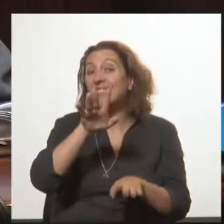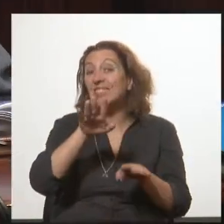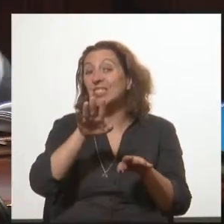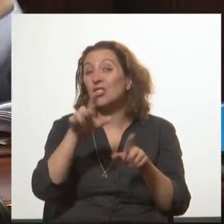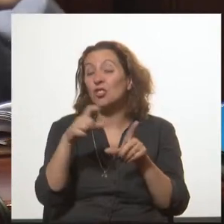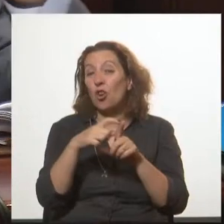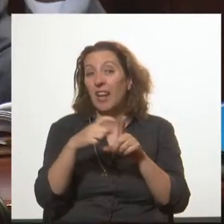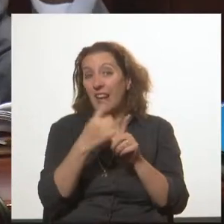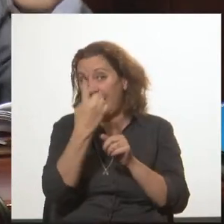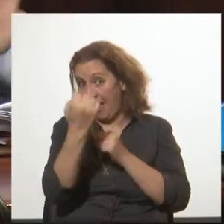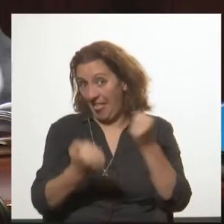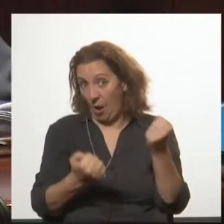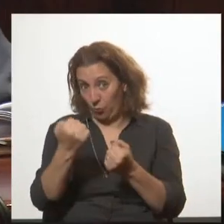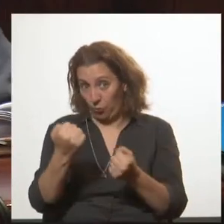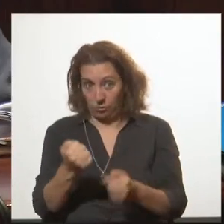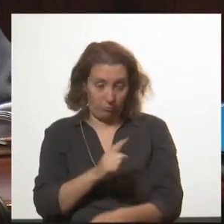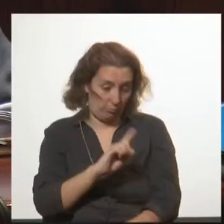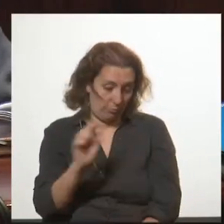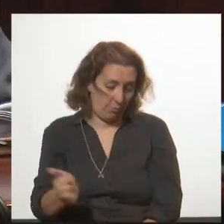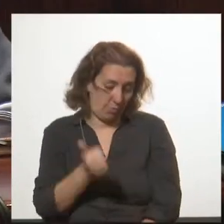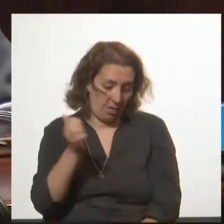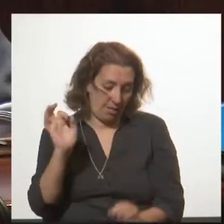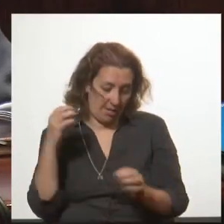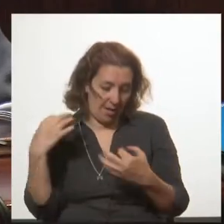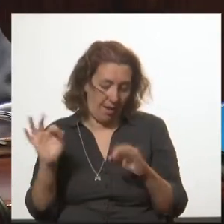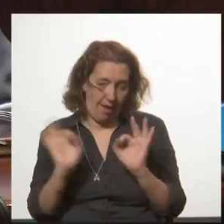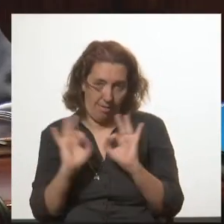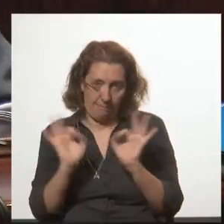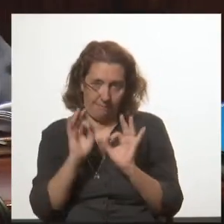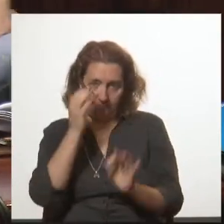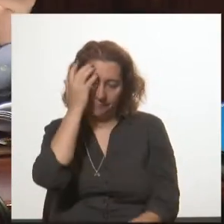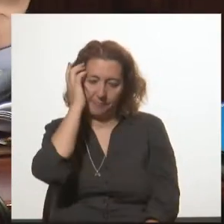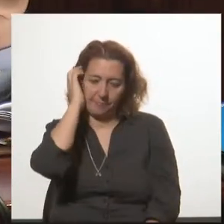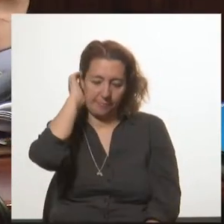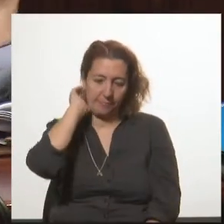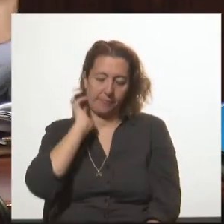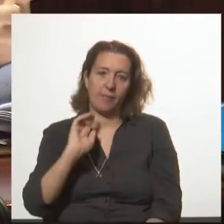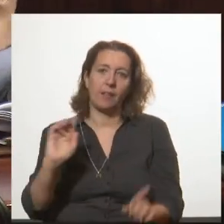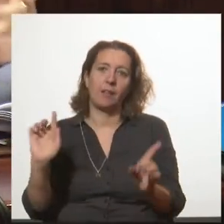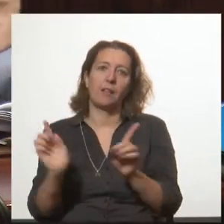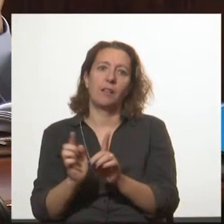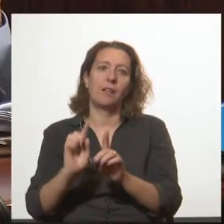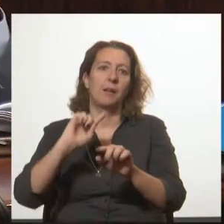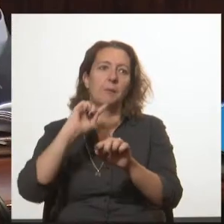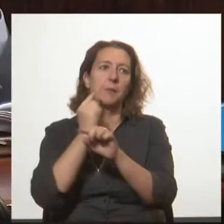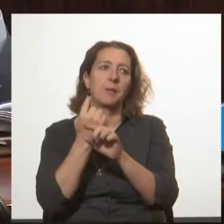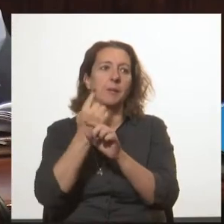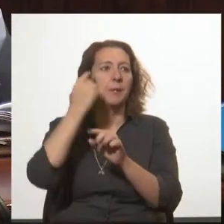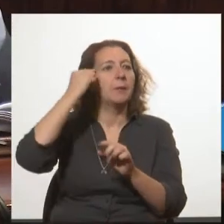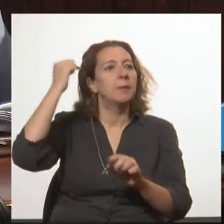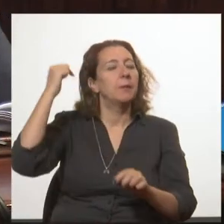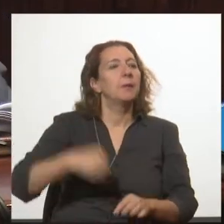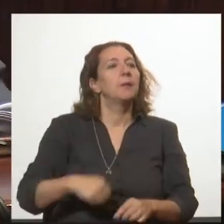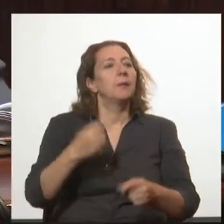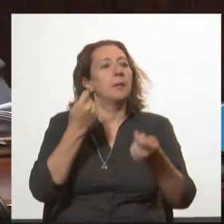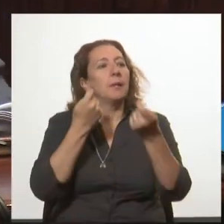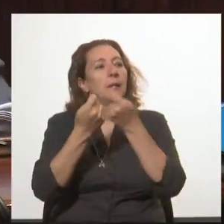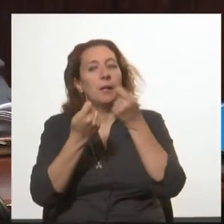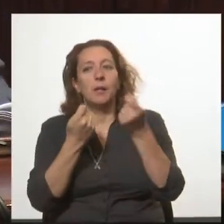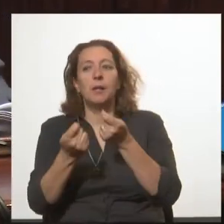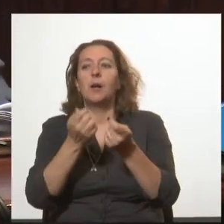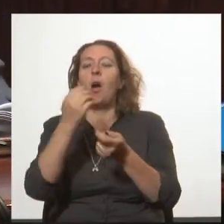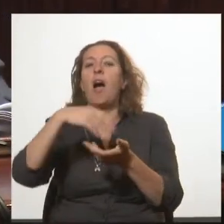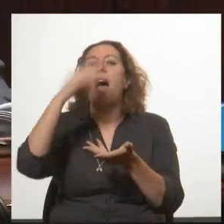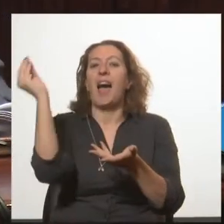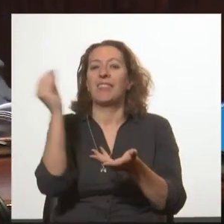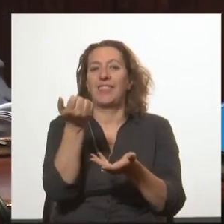cosa que no se hace en ningún lado en resumen el primer plan de negocio de ante la arena cuesta 40 millones